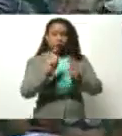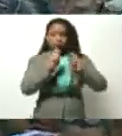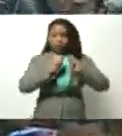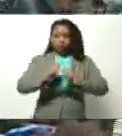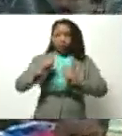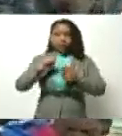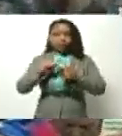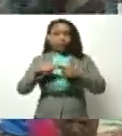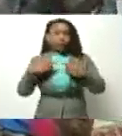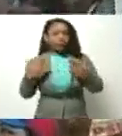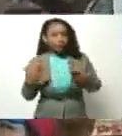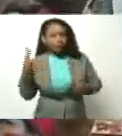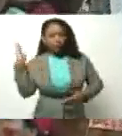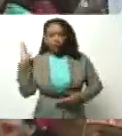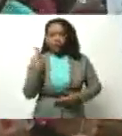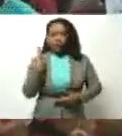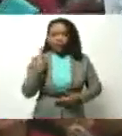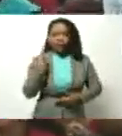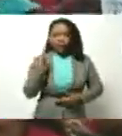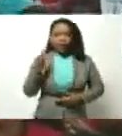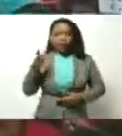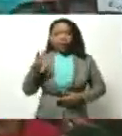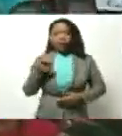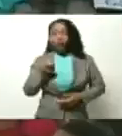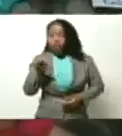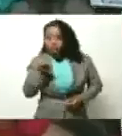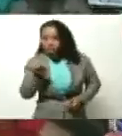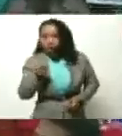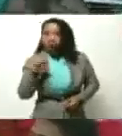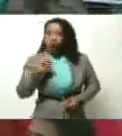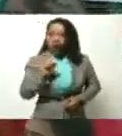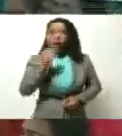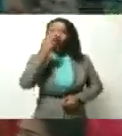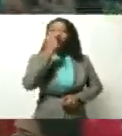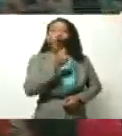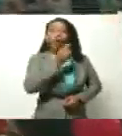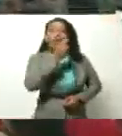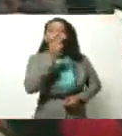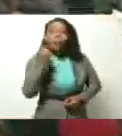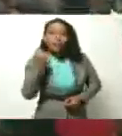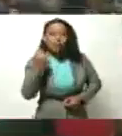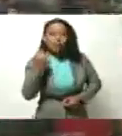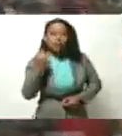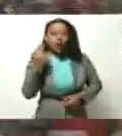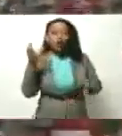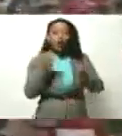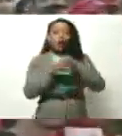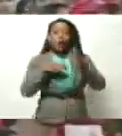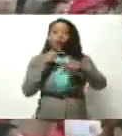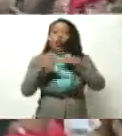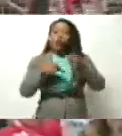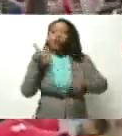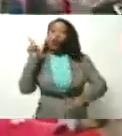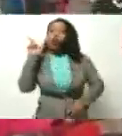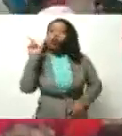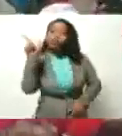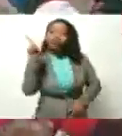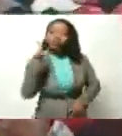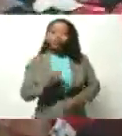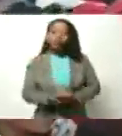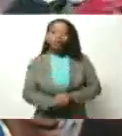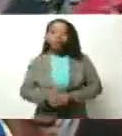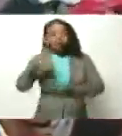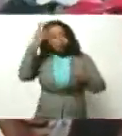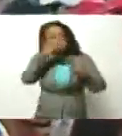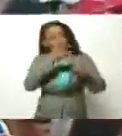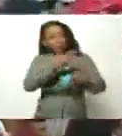entonces de venir a convencernos sino de comprometernos el partido socialista Unido de Venezuela por